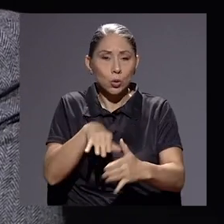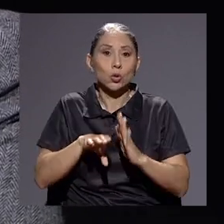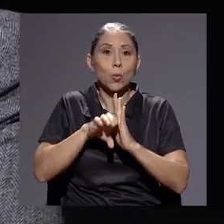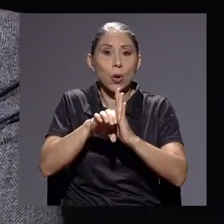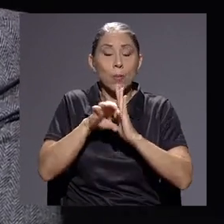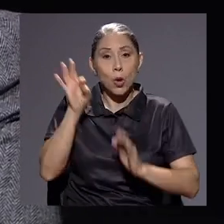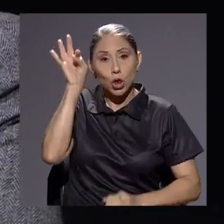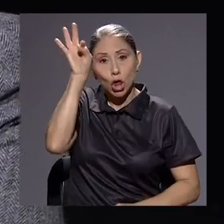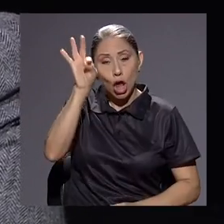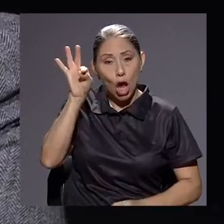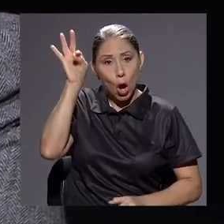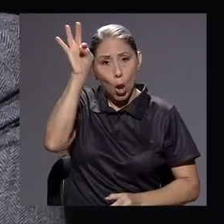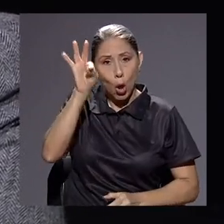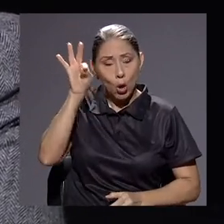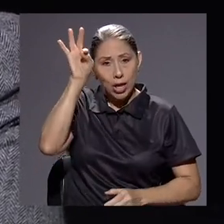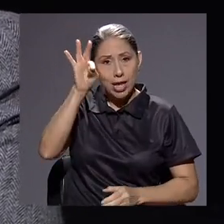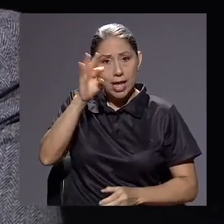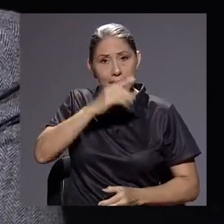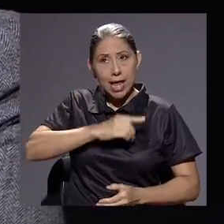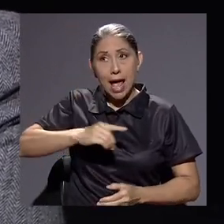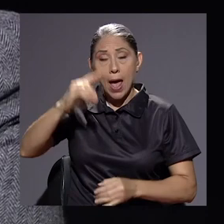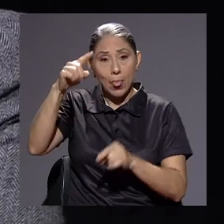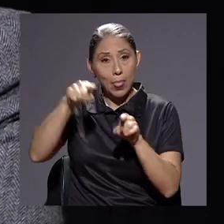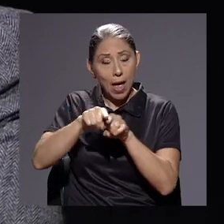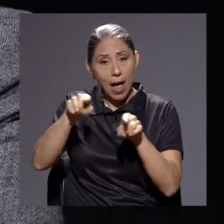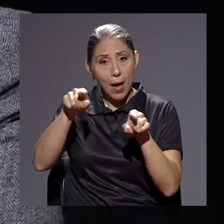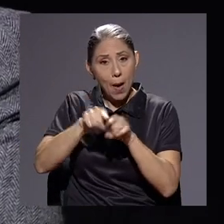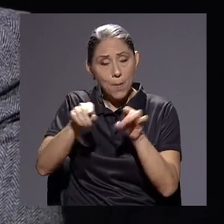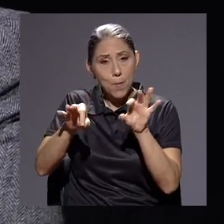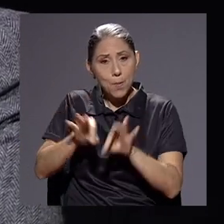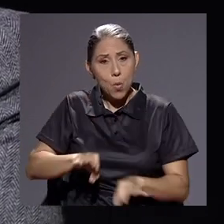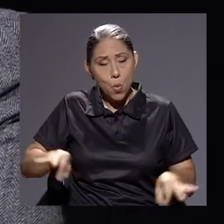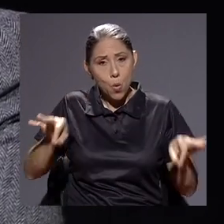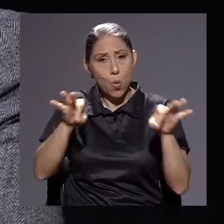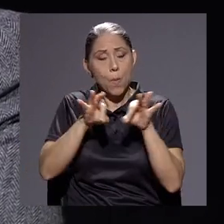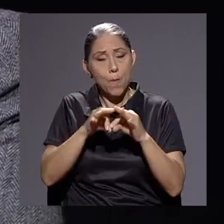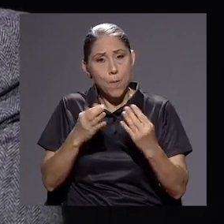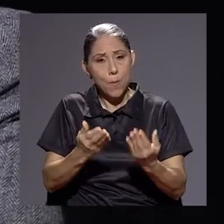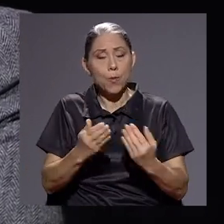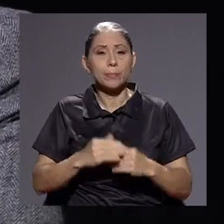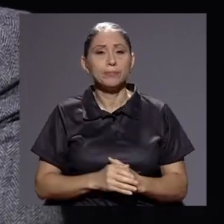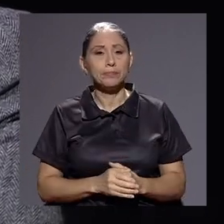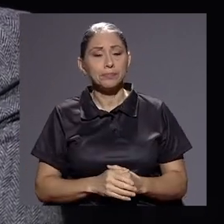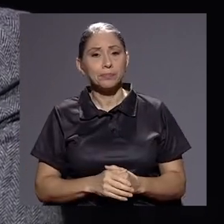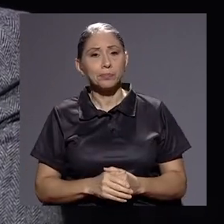estudios como la teología, también que se toman muy importantes.